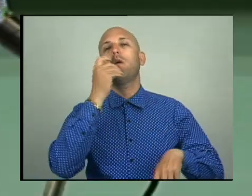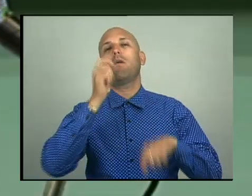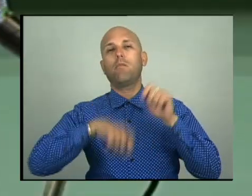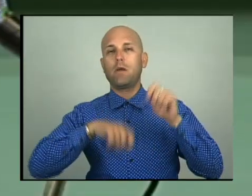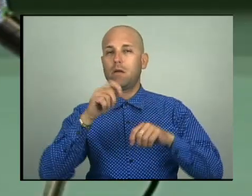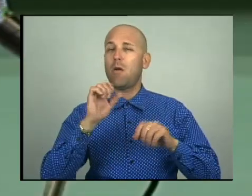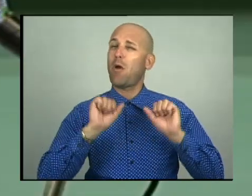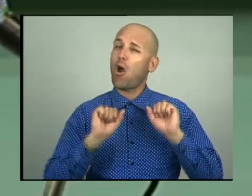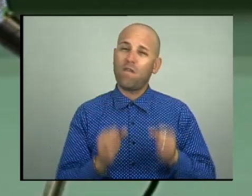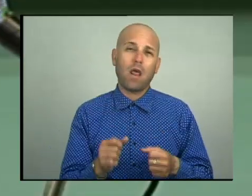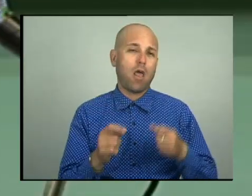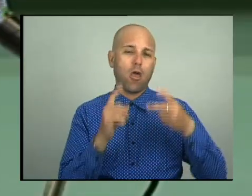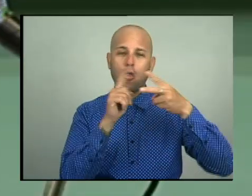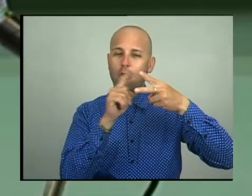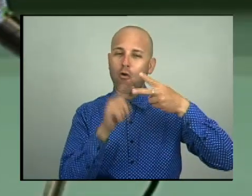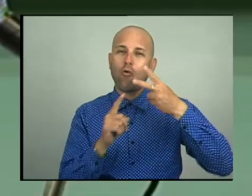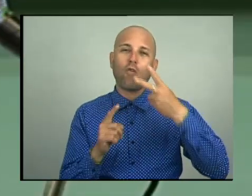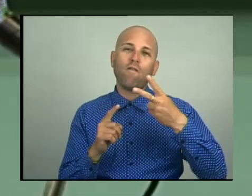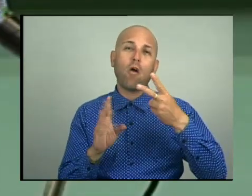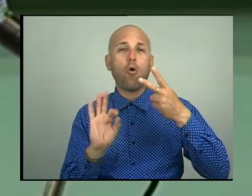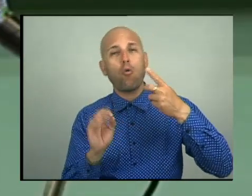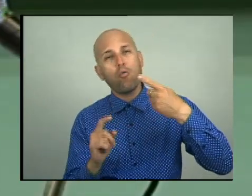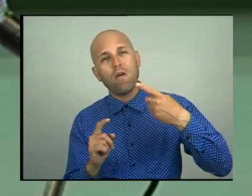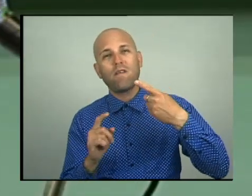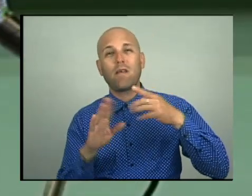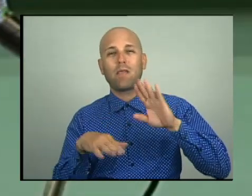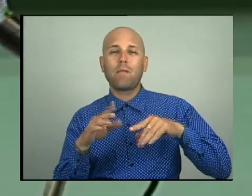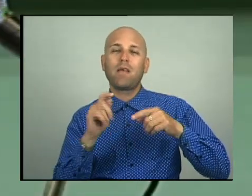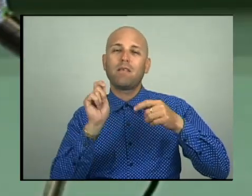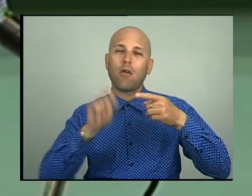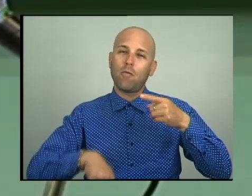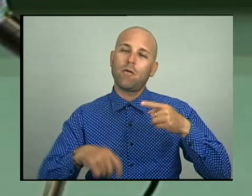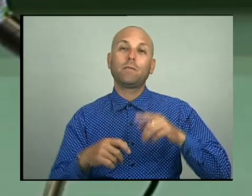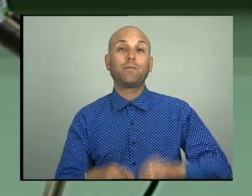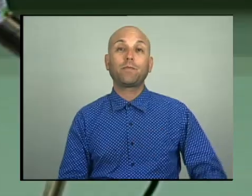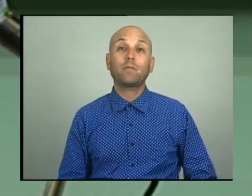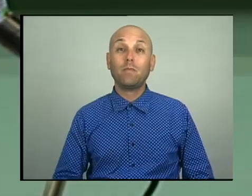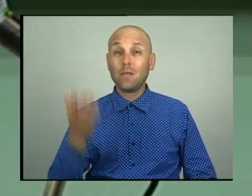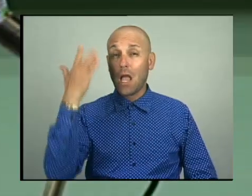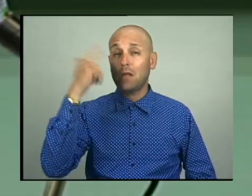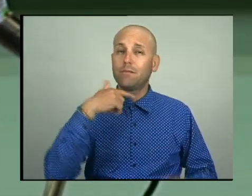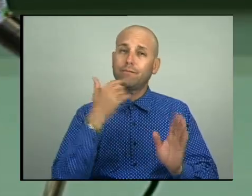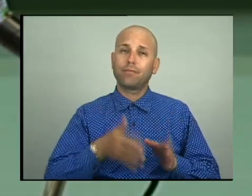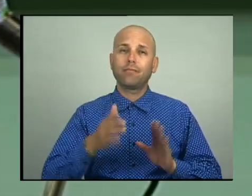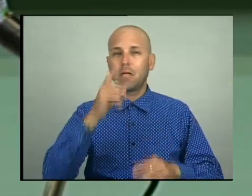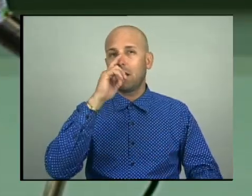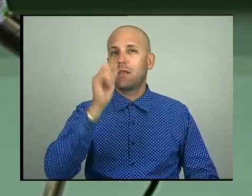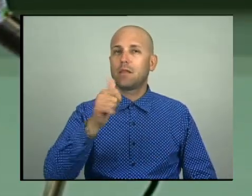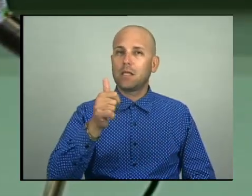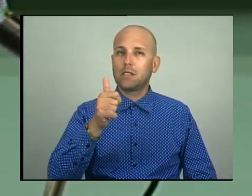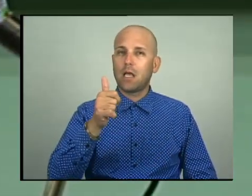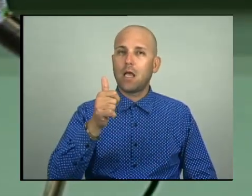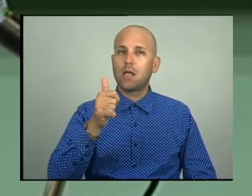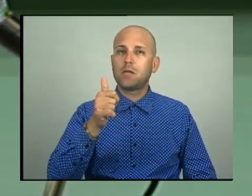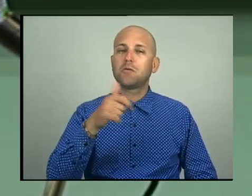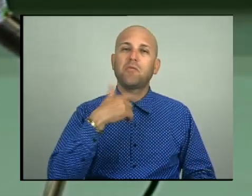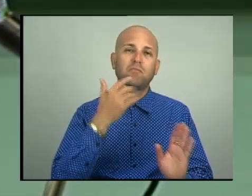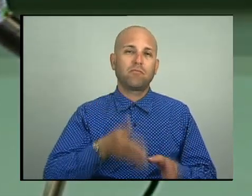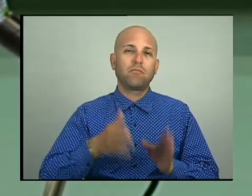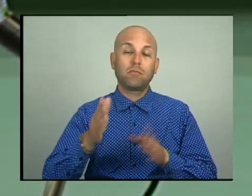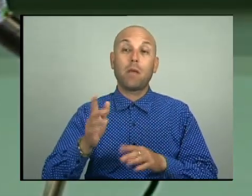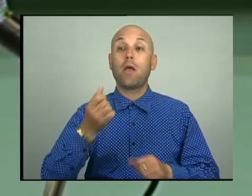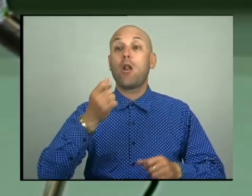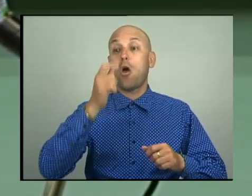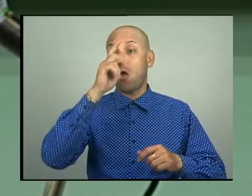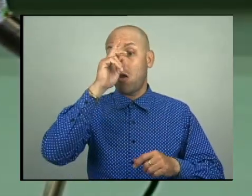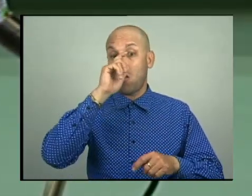pero la calidad de vida es muy, muy mala. No pasan de los 10 años de vida. Que ya sí, después operado, tienen una mejor